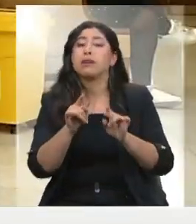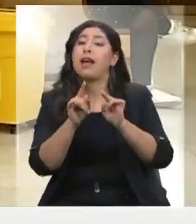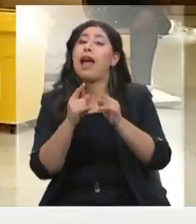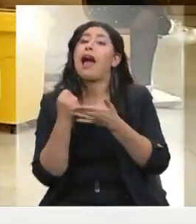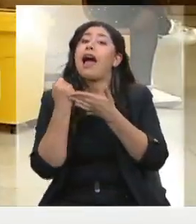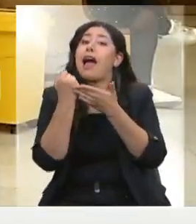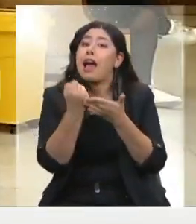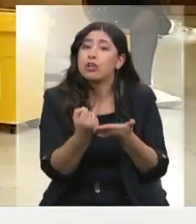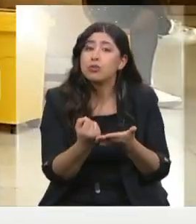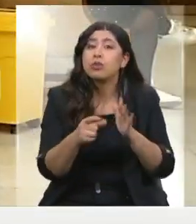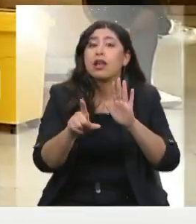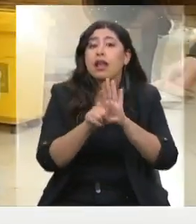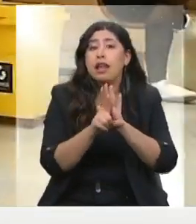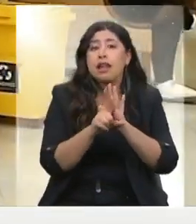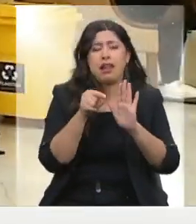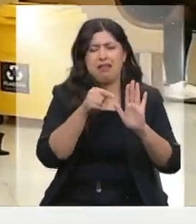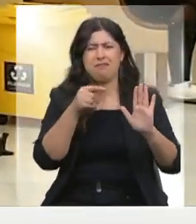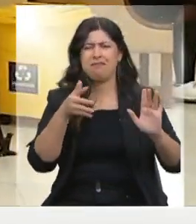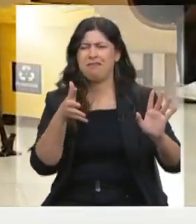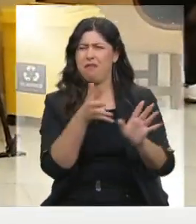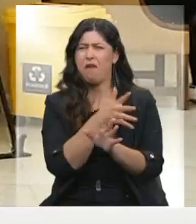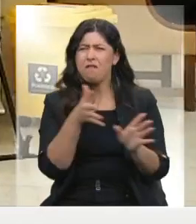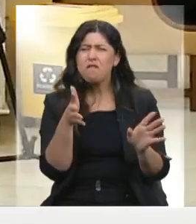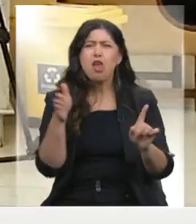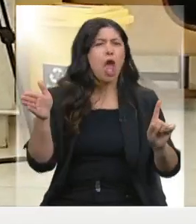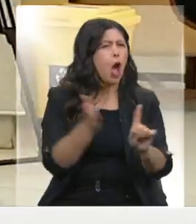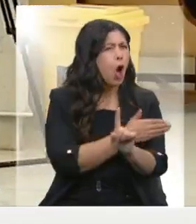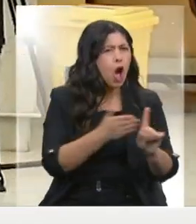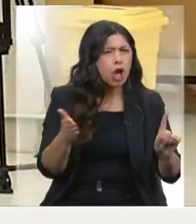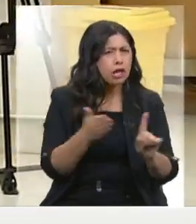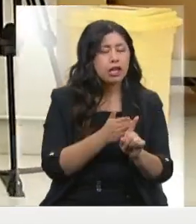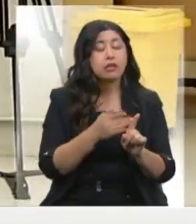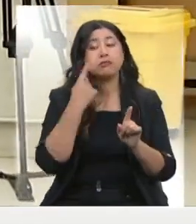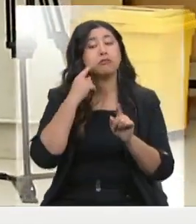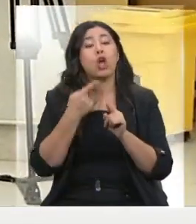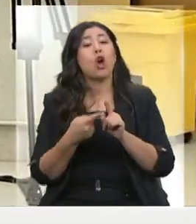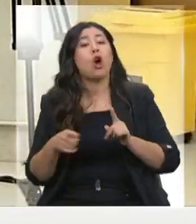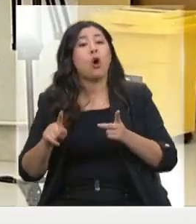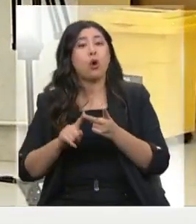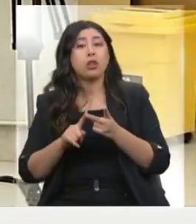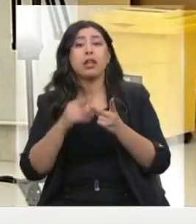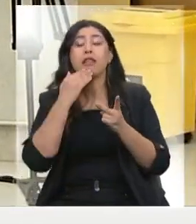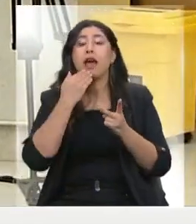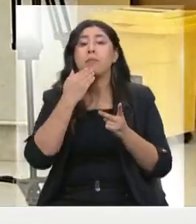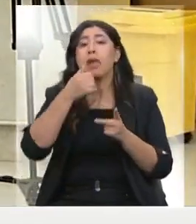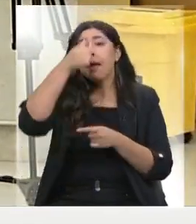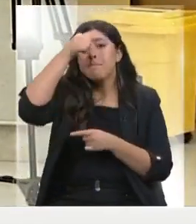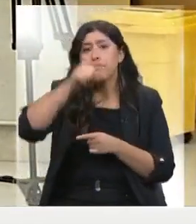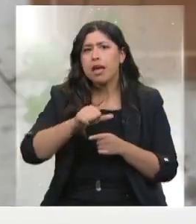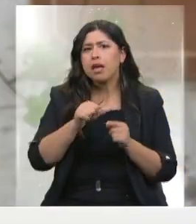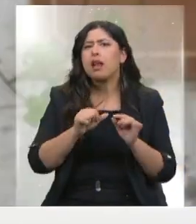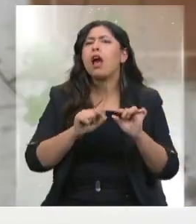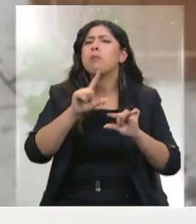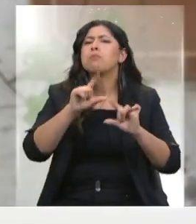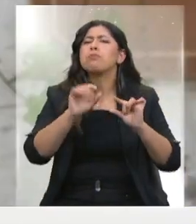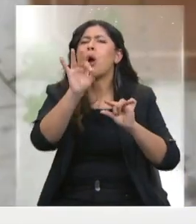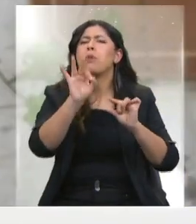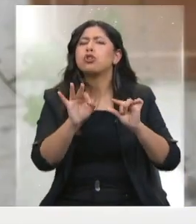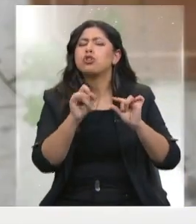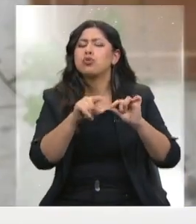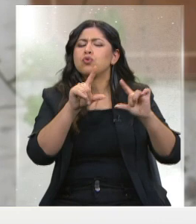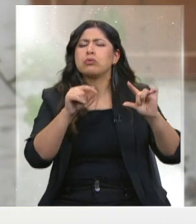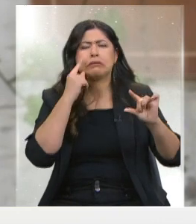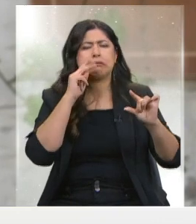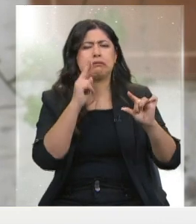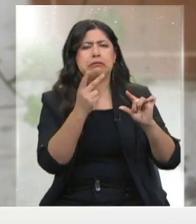justamente una ley que es bárbara. También hay otros elementos que tienen que ver con la proporcionalidad de las penas que me parece que hay que revisar. Si a la víctima